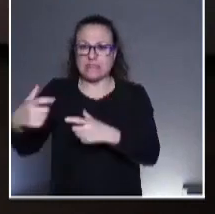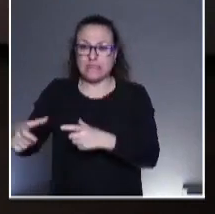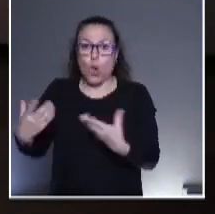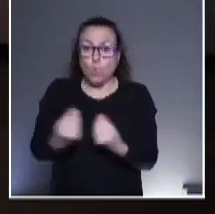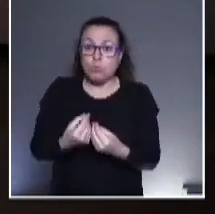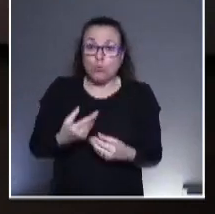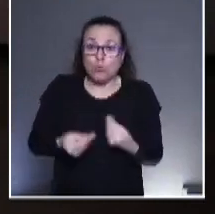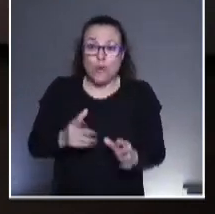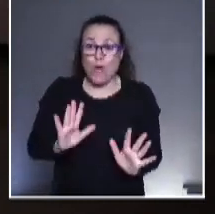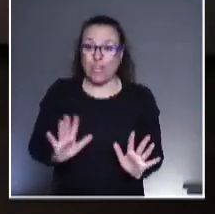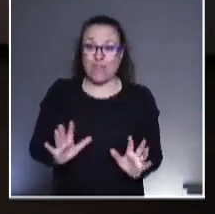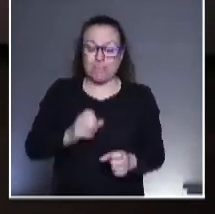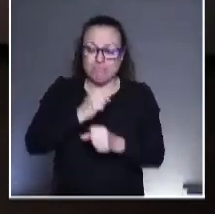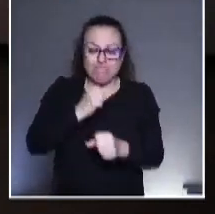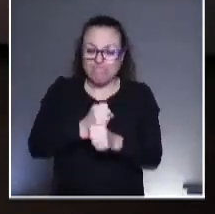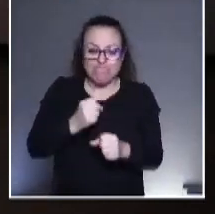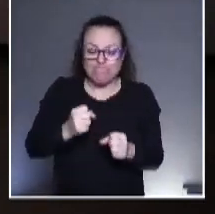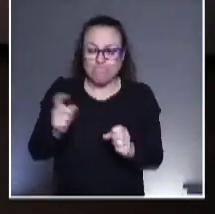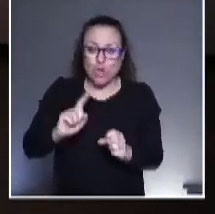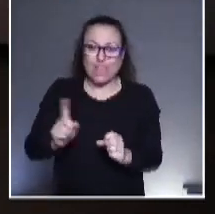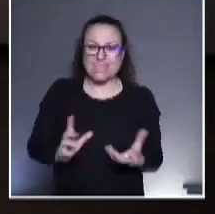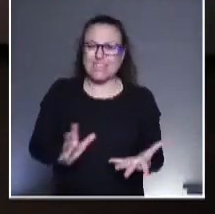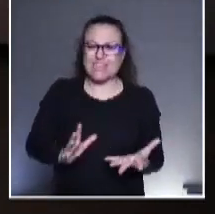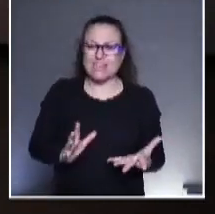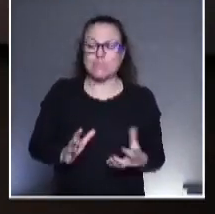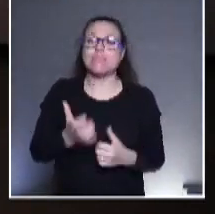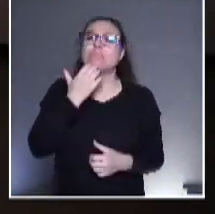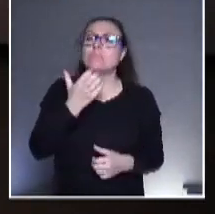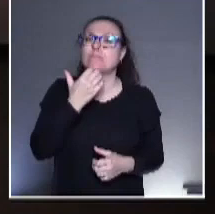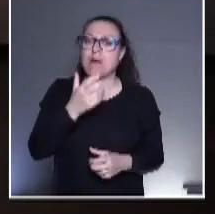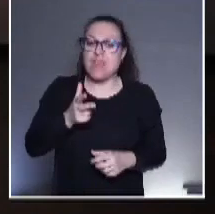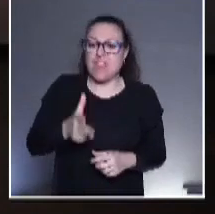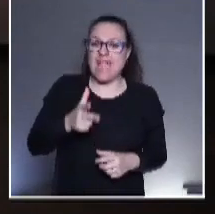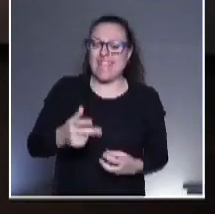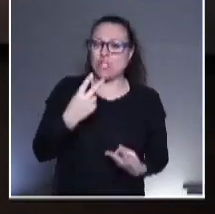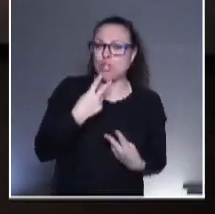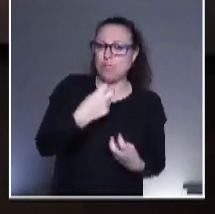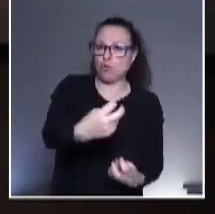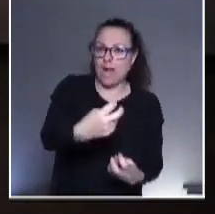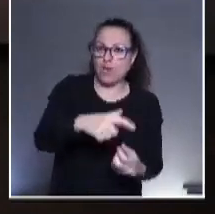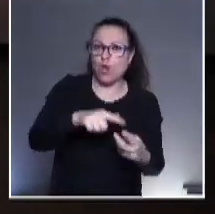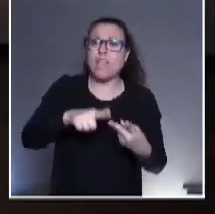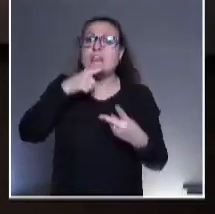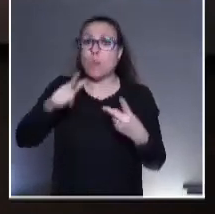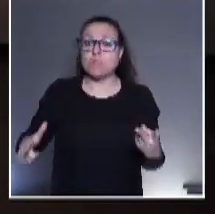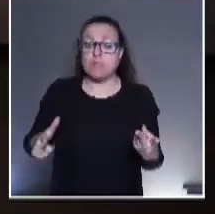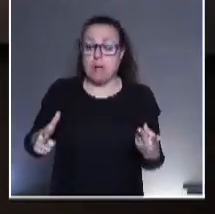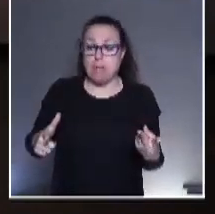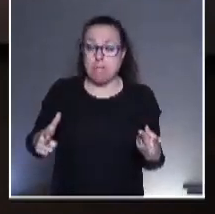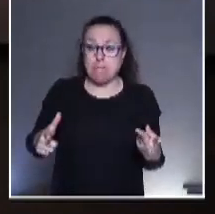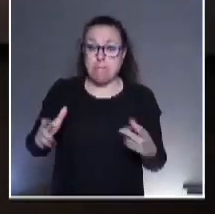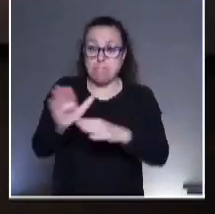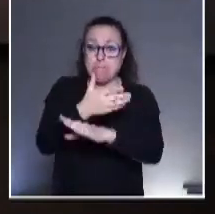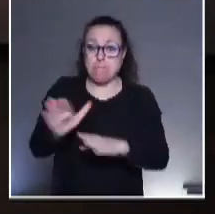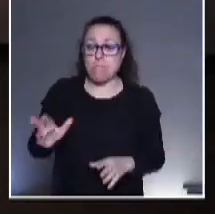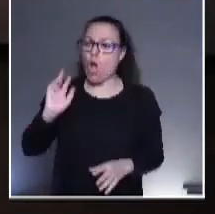trabajan juntos, no trabajan conjuntamente, como puede ser, por ejemplo, el derecho tributario y la lingüística, además de las